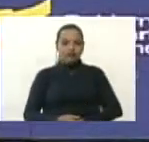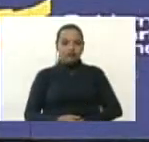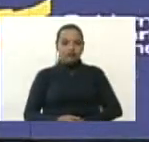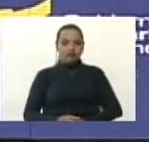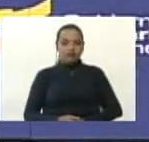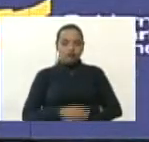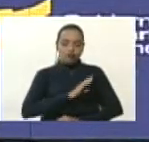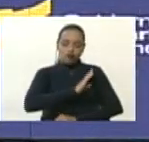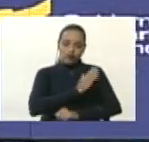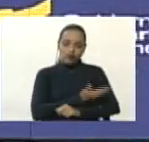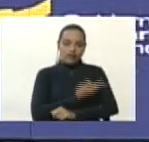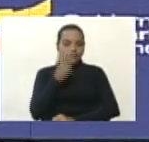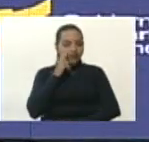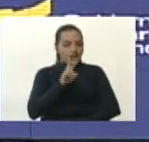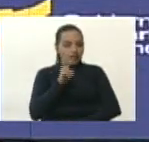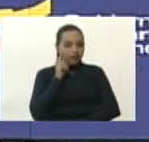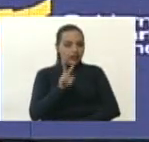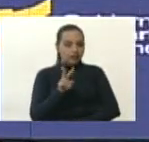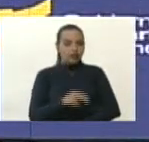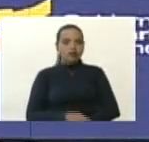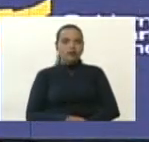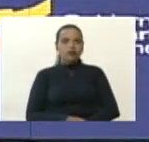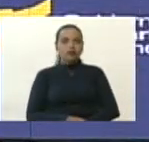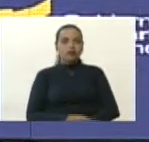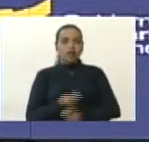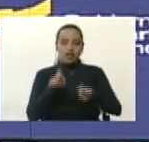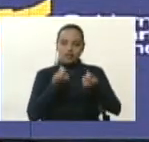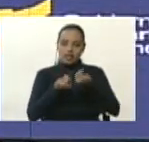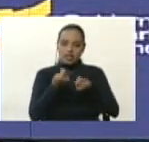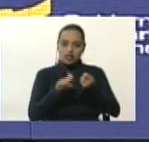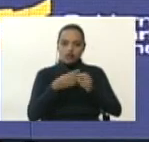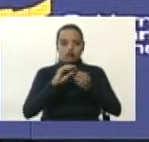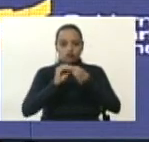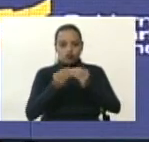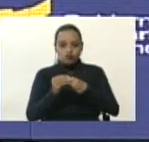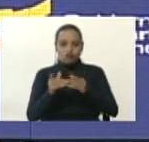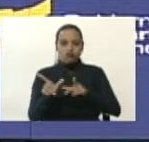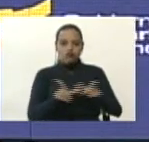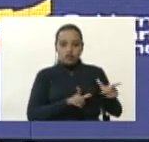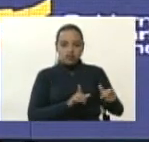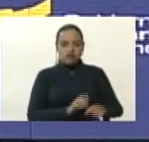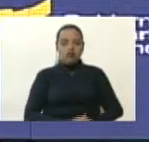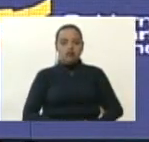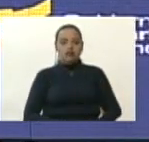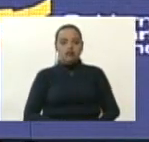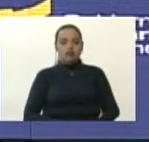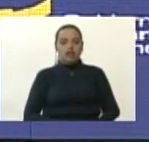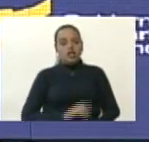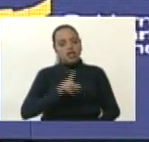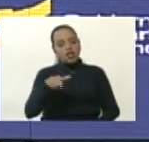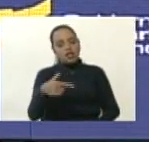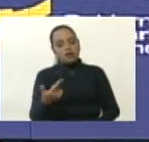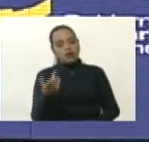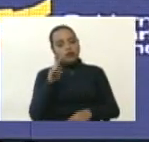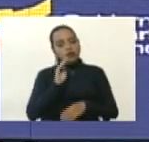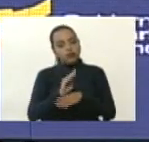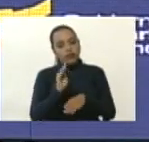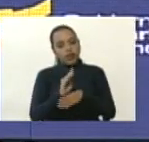intensamente, ver que la inversión se cumpla. Y además, después el